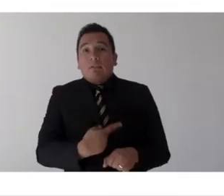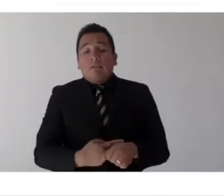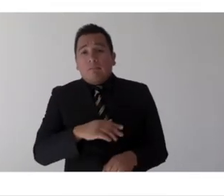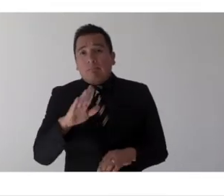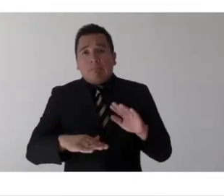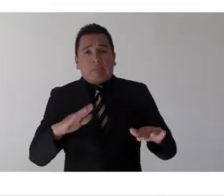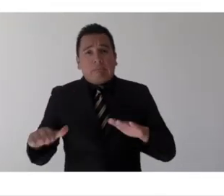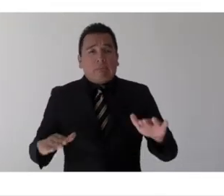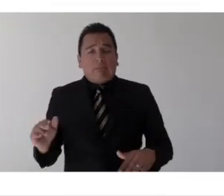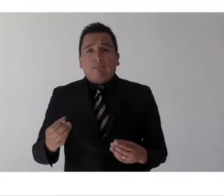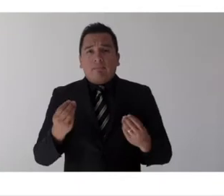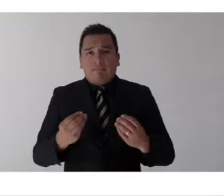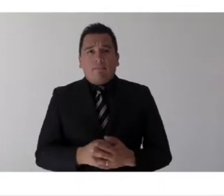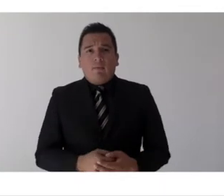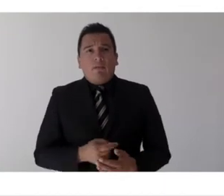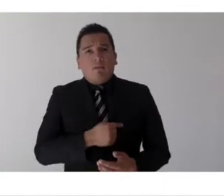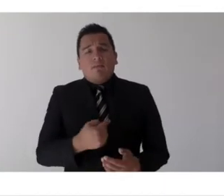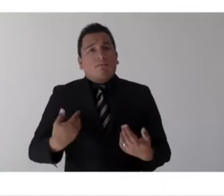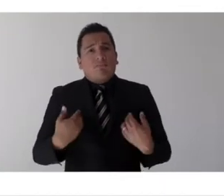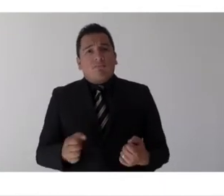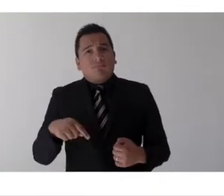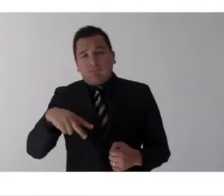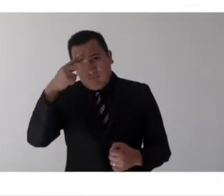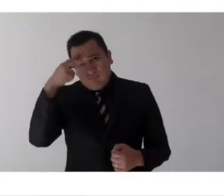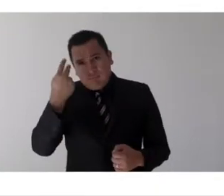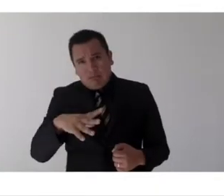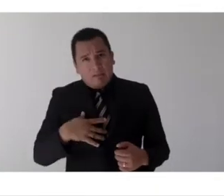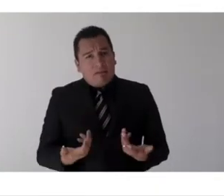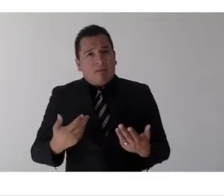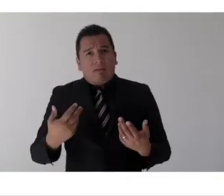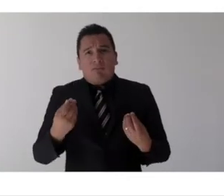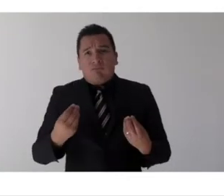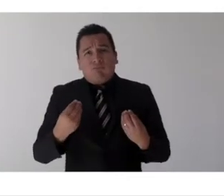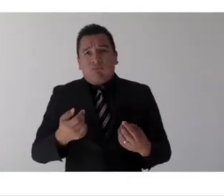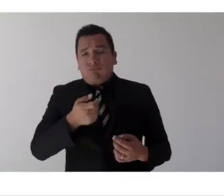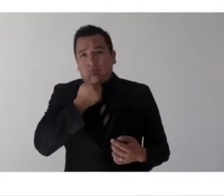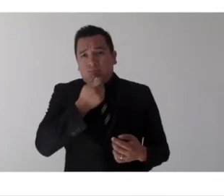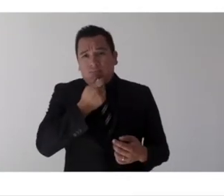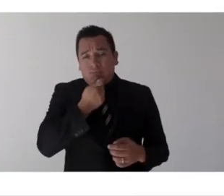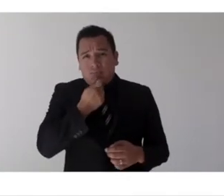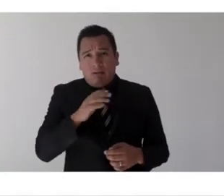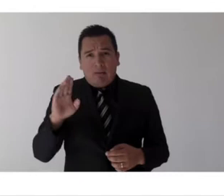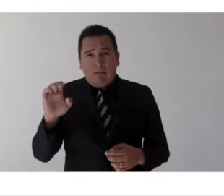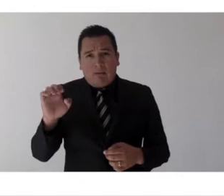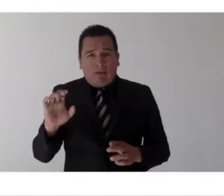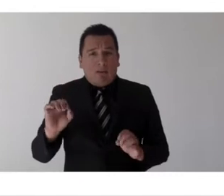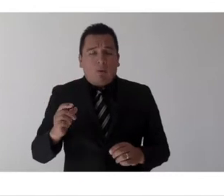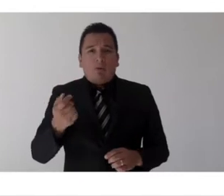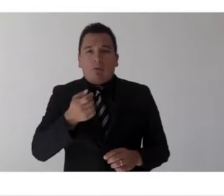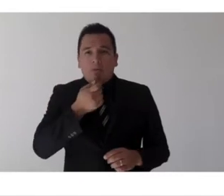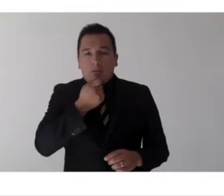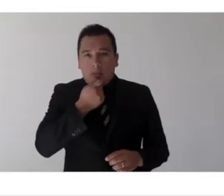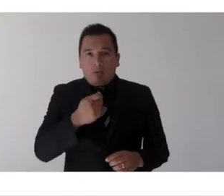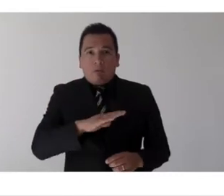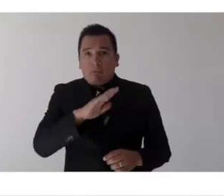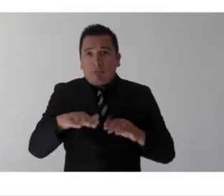dato terrible, en donde identificamos que mueren más niños que personas asesinadas en el